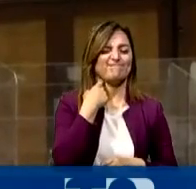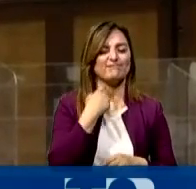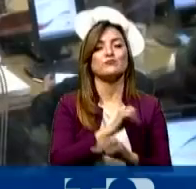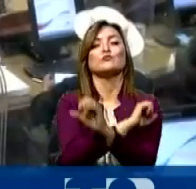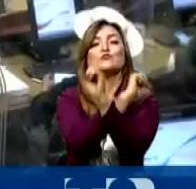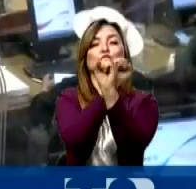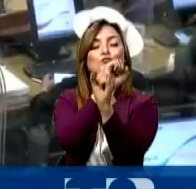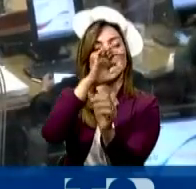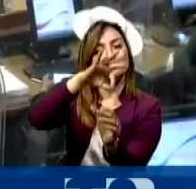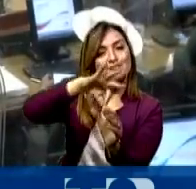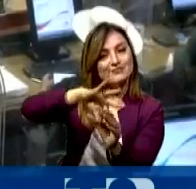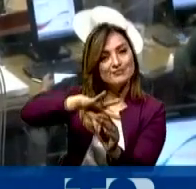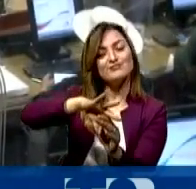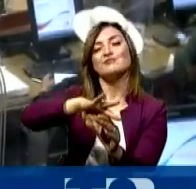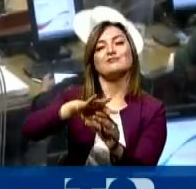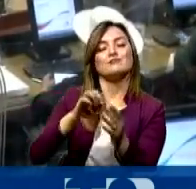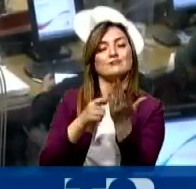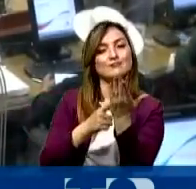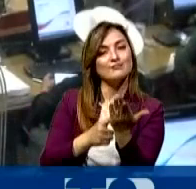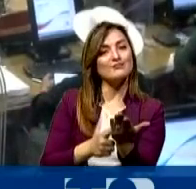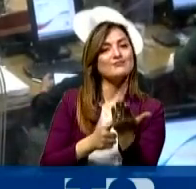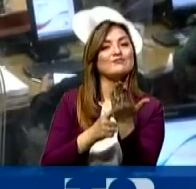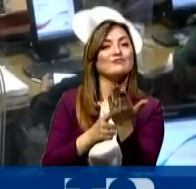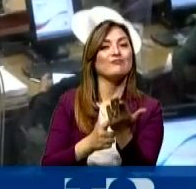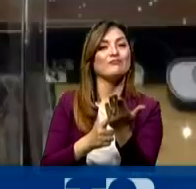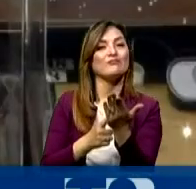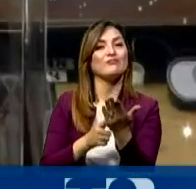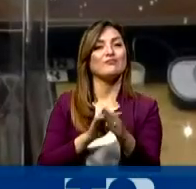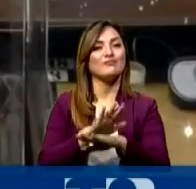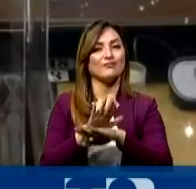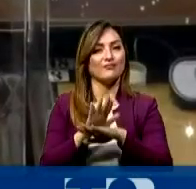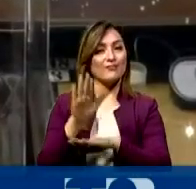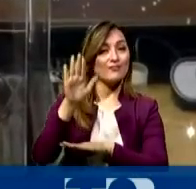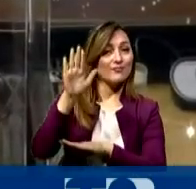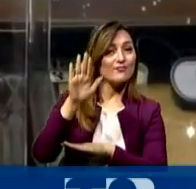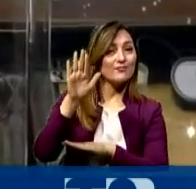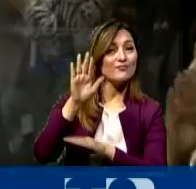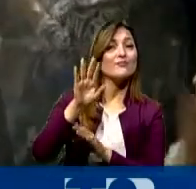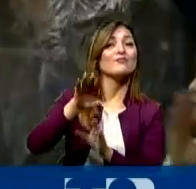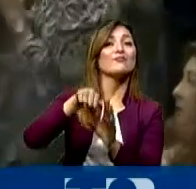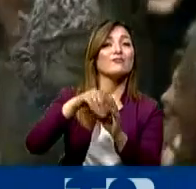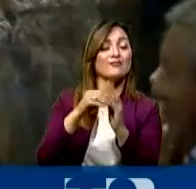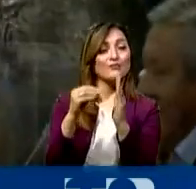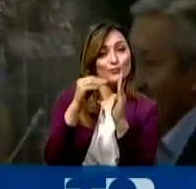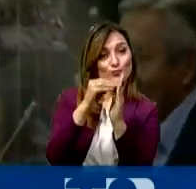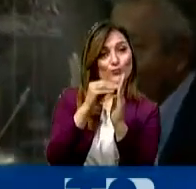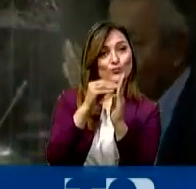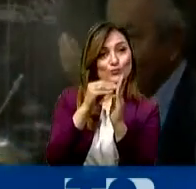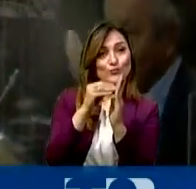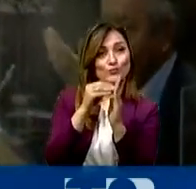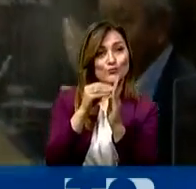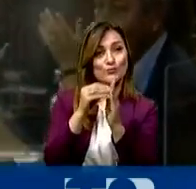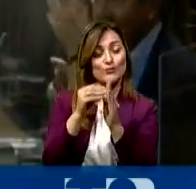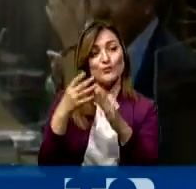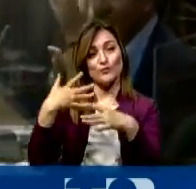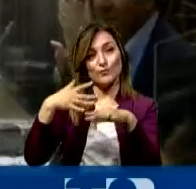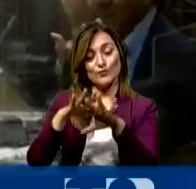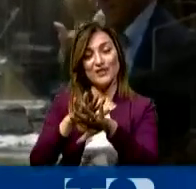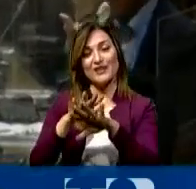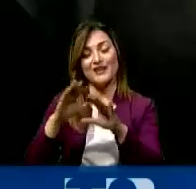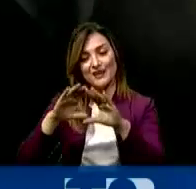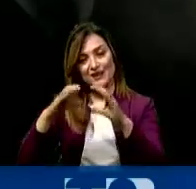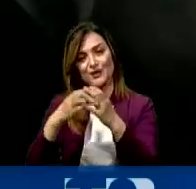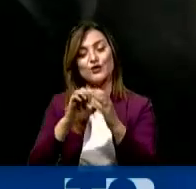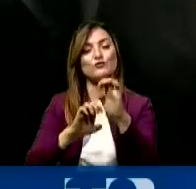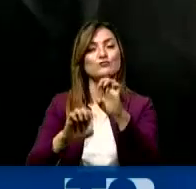la votación cuando se discutió la moción para incluir en el orden del día la integración de esta comisión de